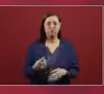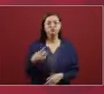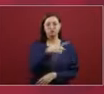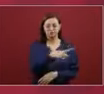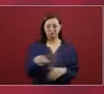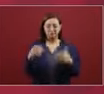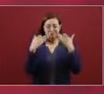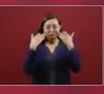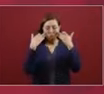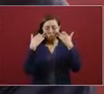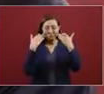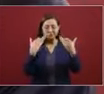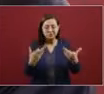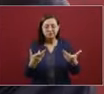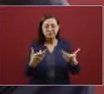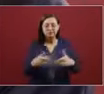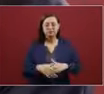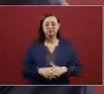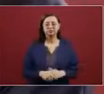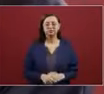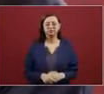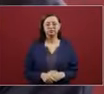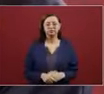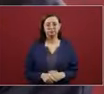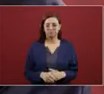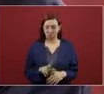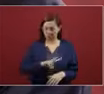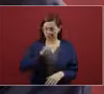constatar su certeza,